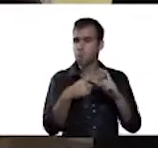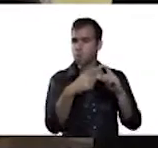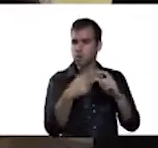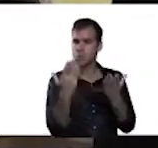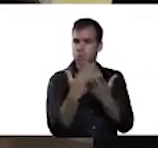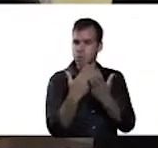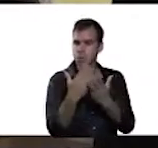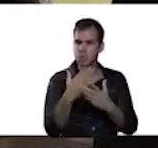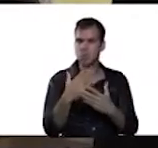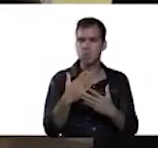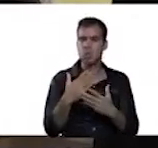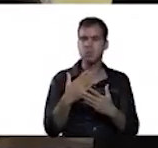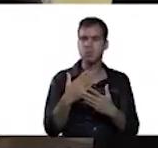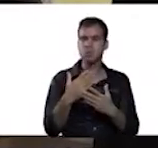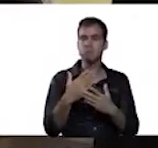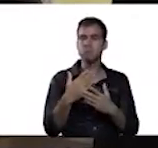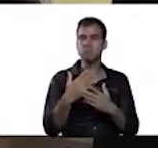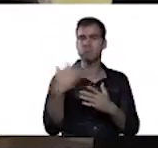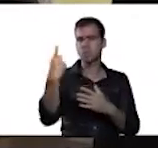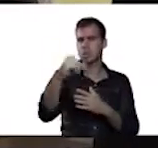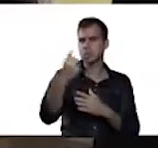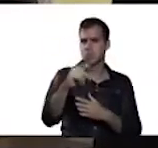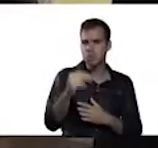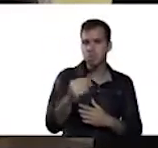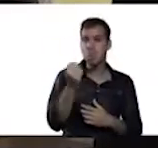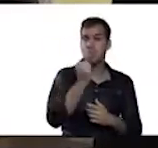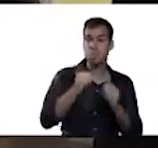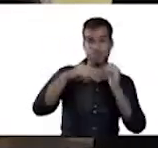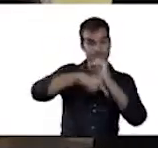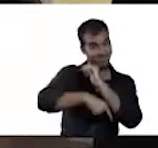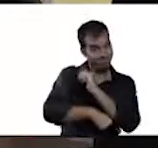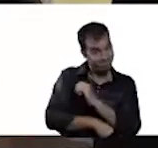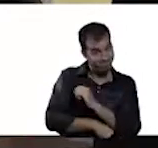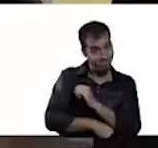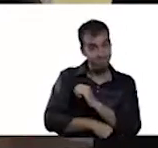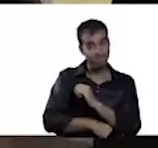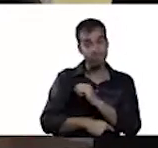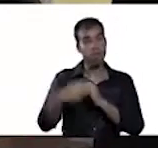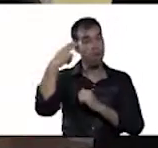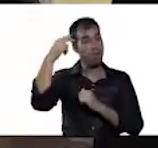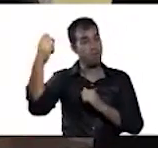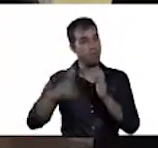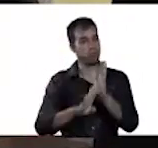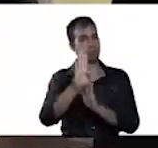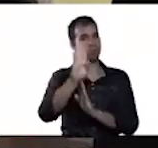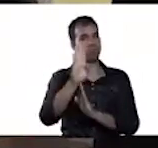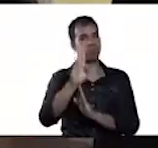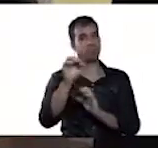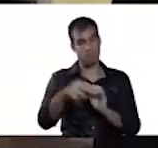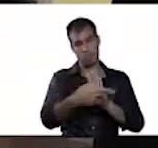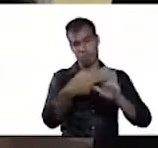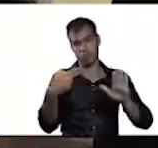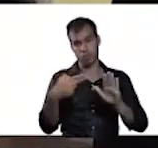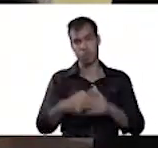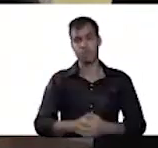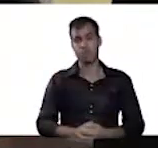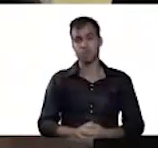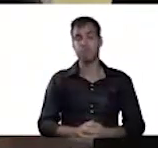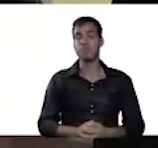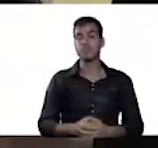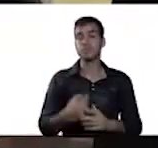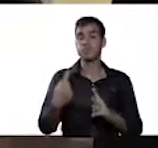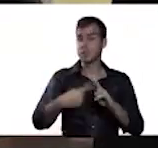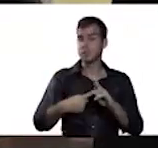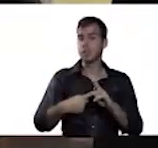cómo abordarlos, cómo trabajarlos, actividades para profundizar y desarrollar las habilidades propias de la asignatura